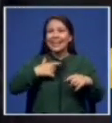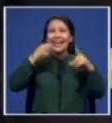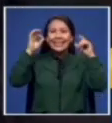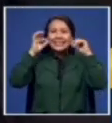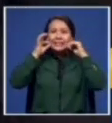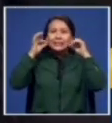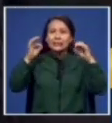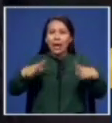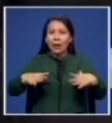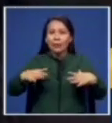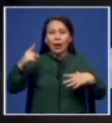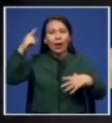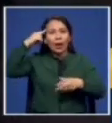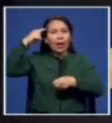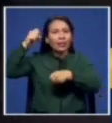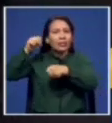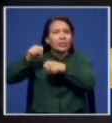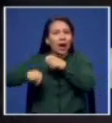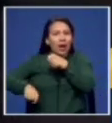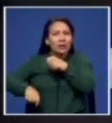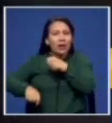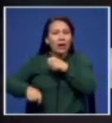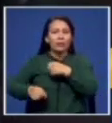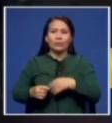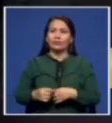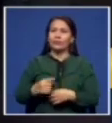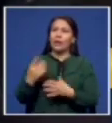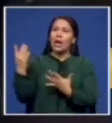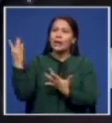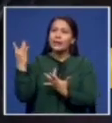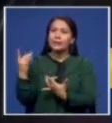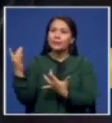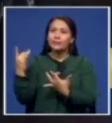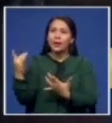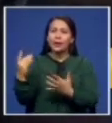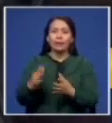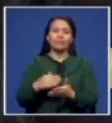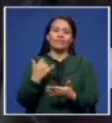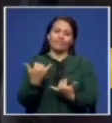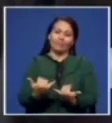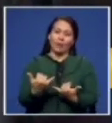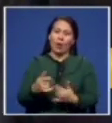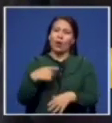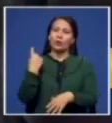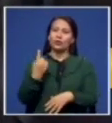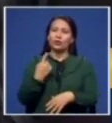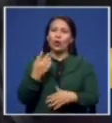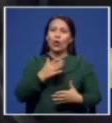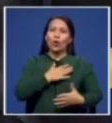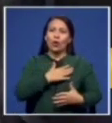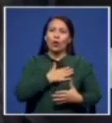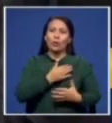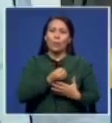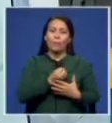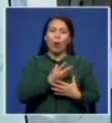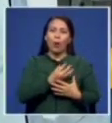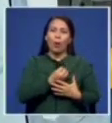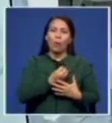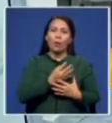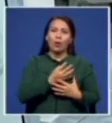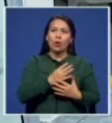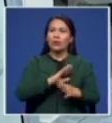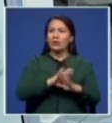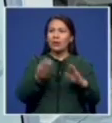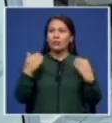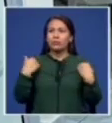lamentablemente entraba a muerte cerebral. Solo es cuestión de esperar y que por el momento solo el corazón funcionaba. Aquí